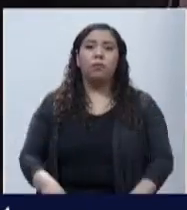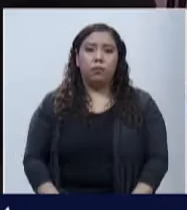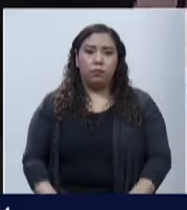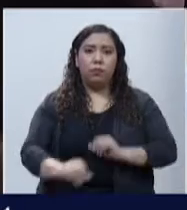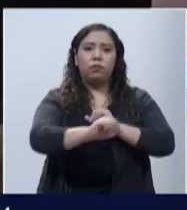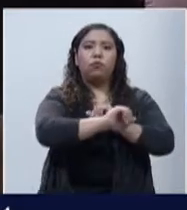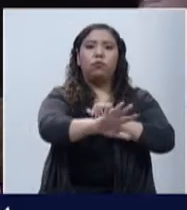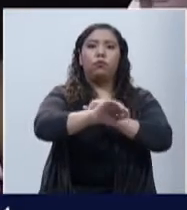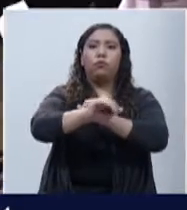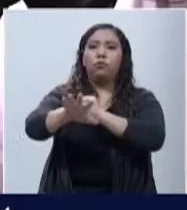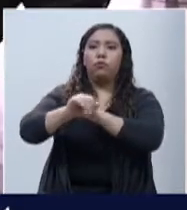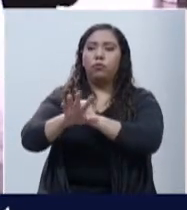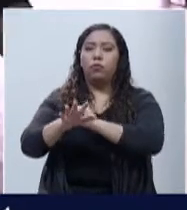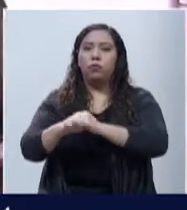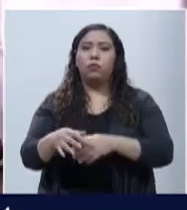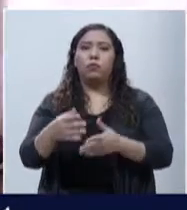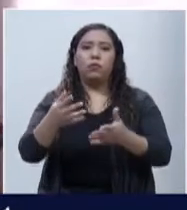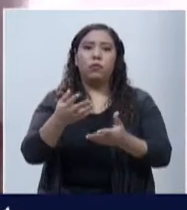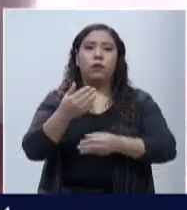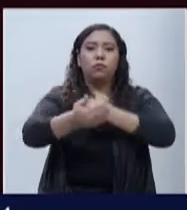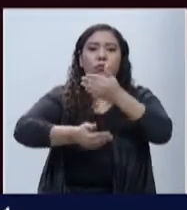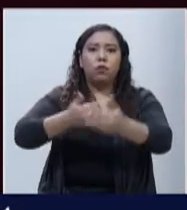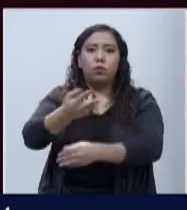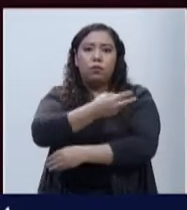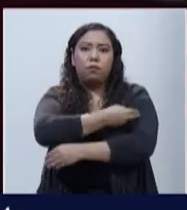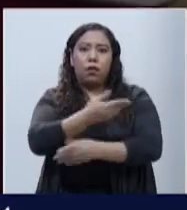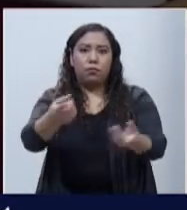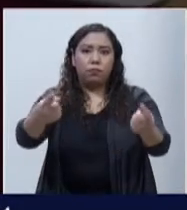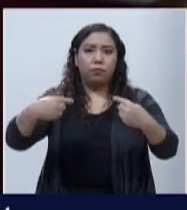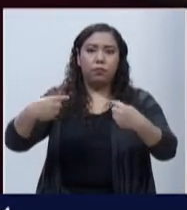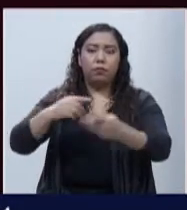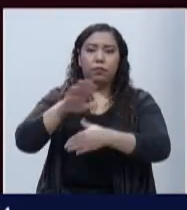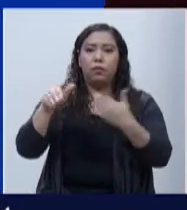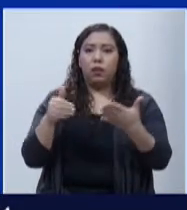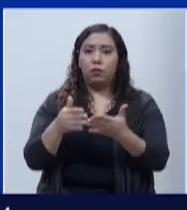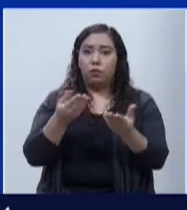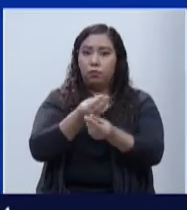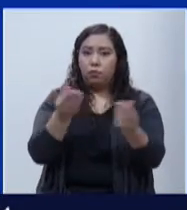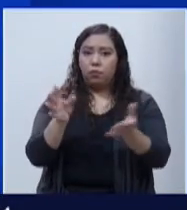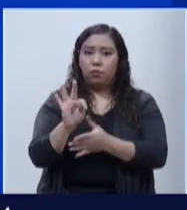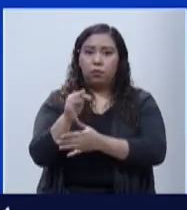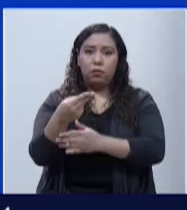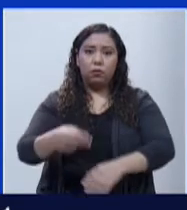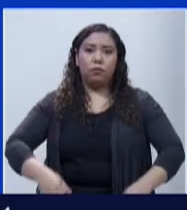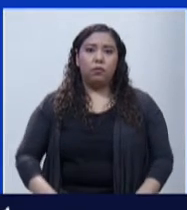campaña de vacunación para televisión nacional de honduras marcela zacarías